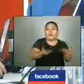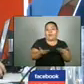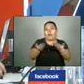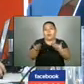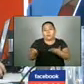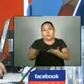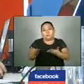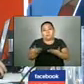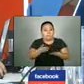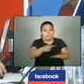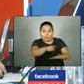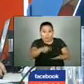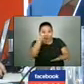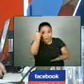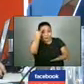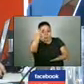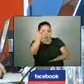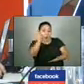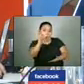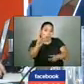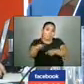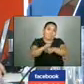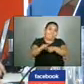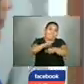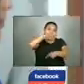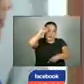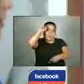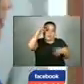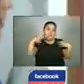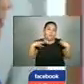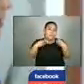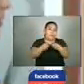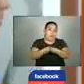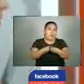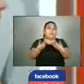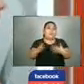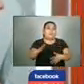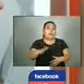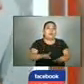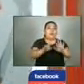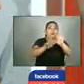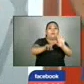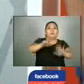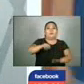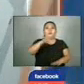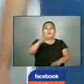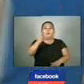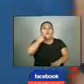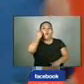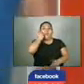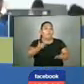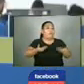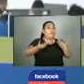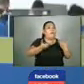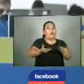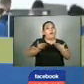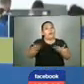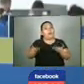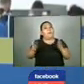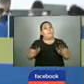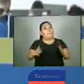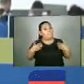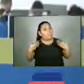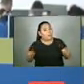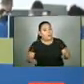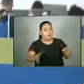sus emprendimientos o de sus primeras prácticas laborales. Bueno, tenemos más de 6 mil jóvenes beneficiados en El Salvador, esto a